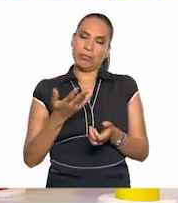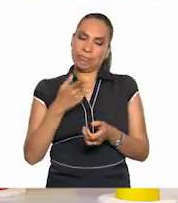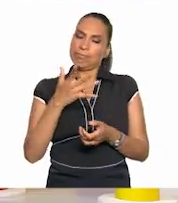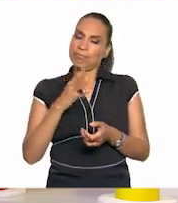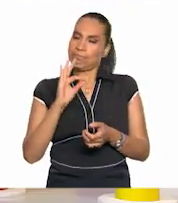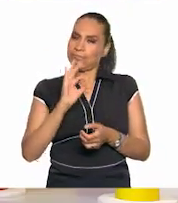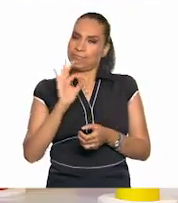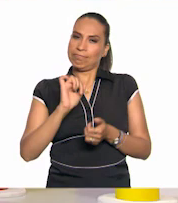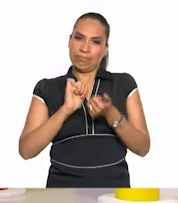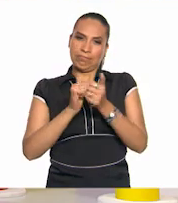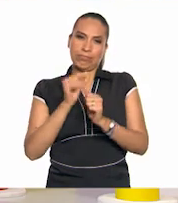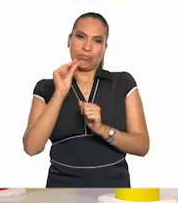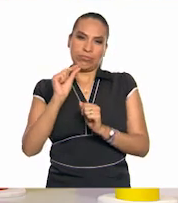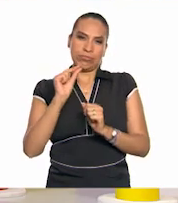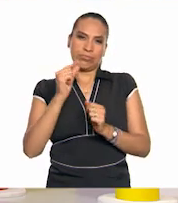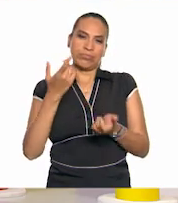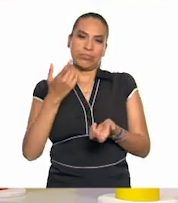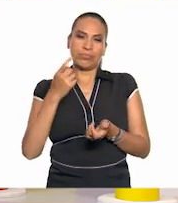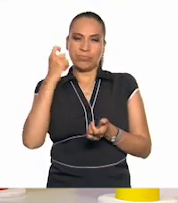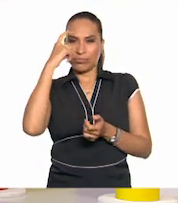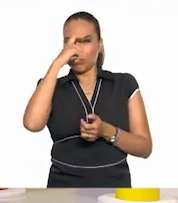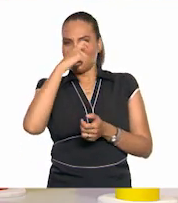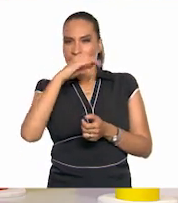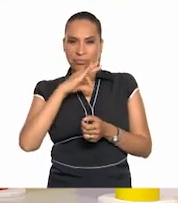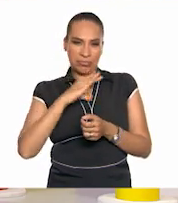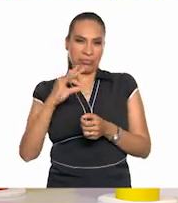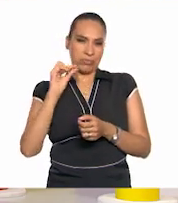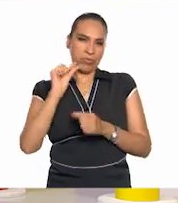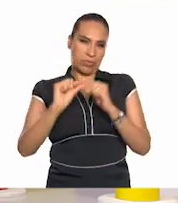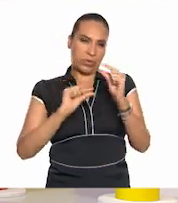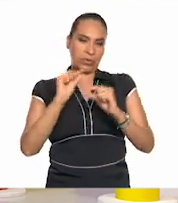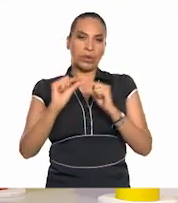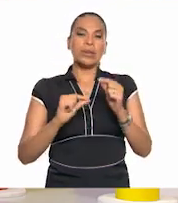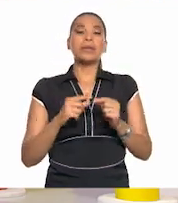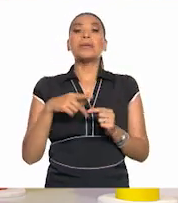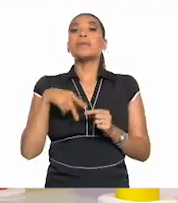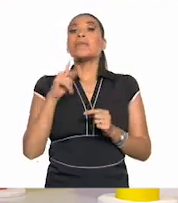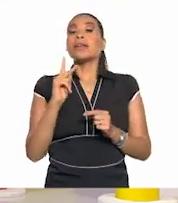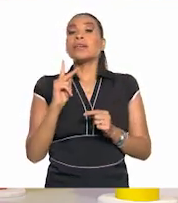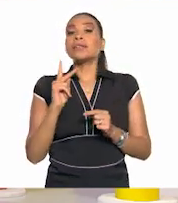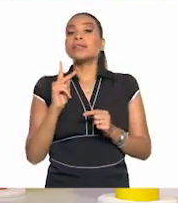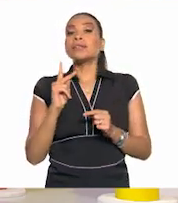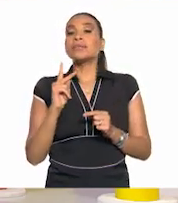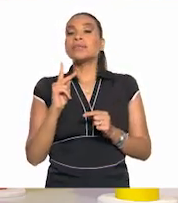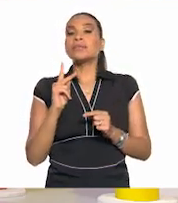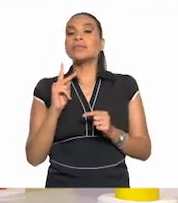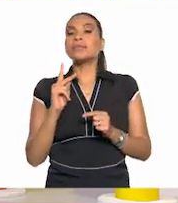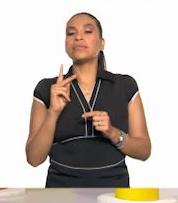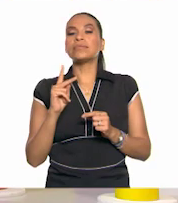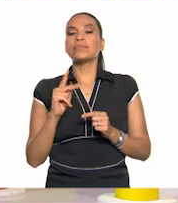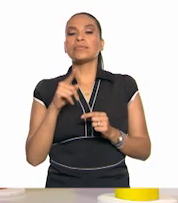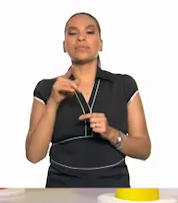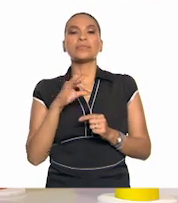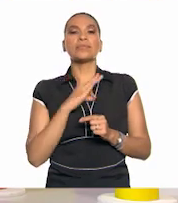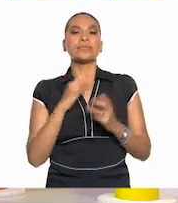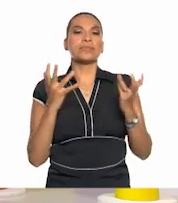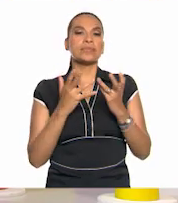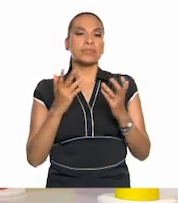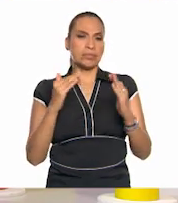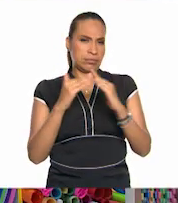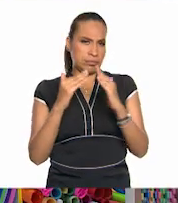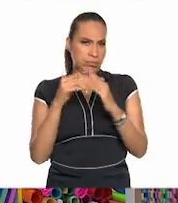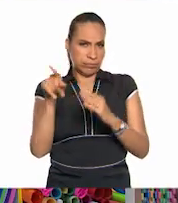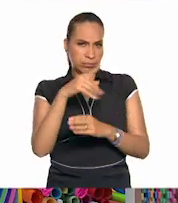nivel de dificultad. De dificultad y todo, pero este lo podríamos hacer en